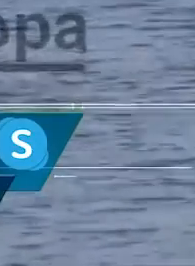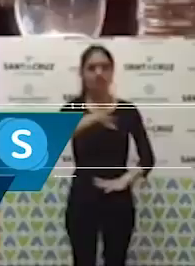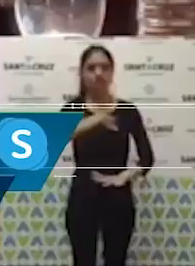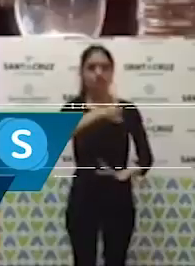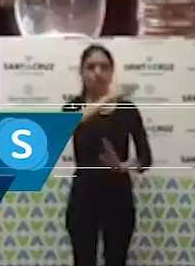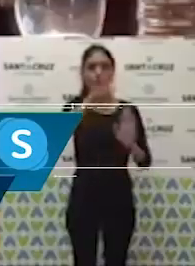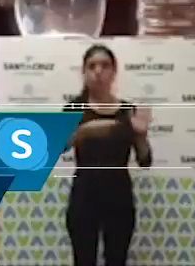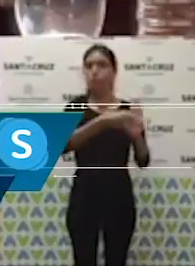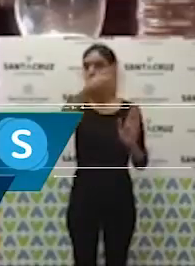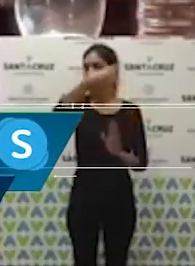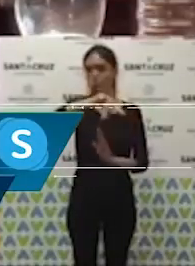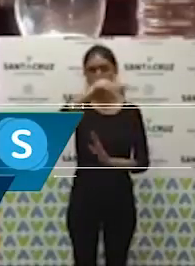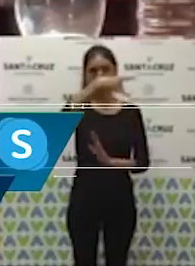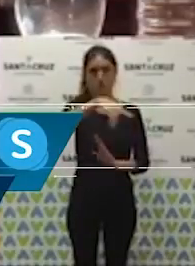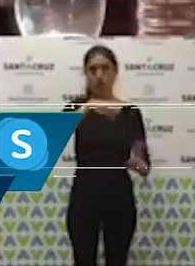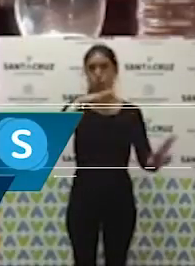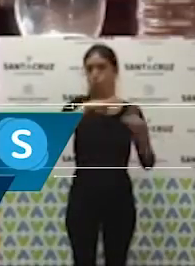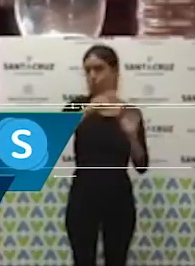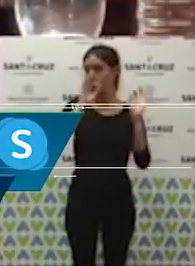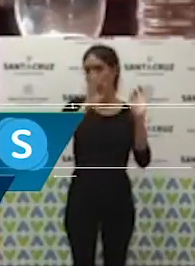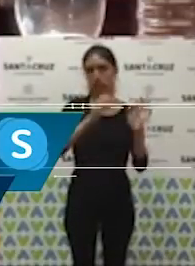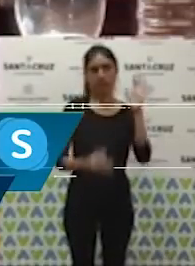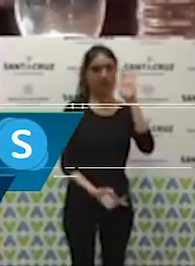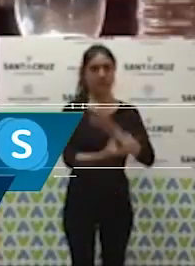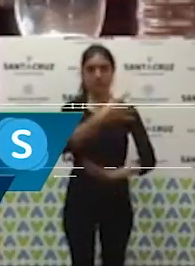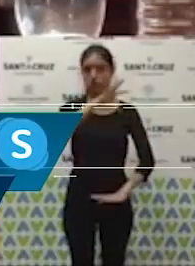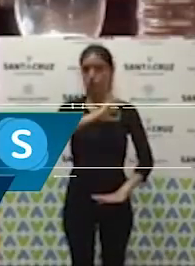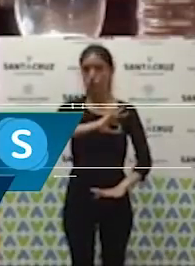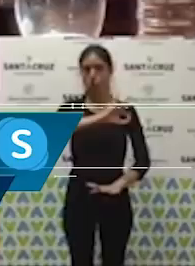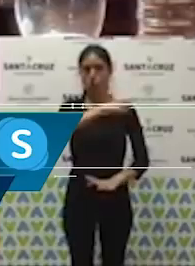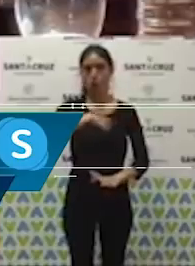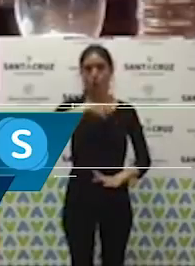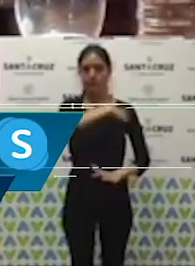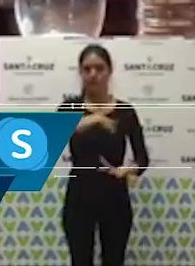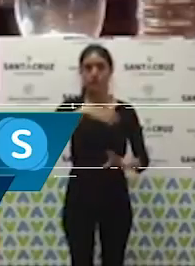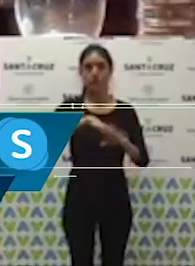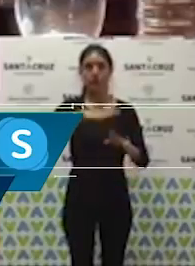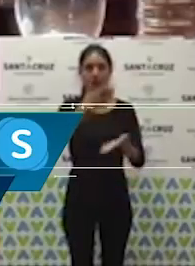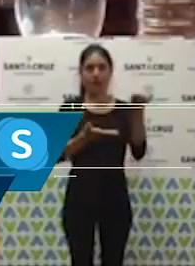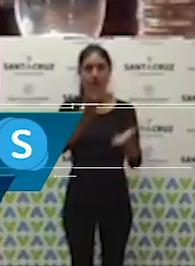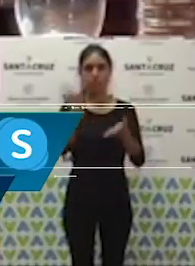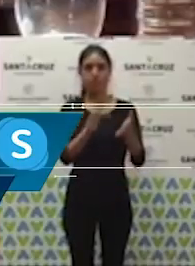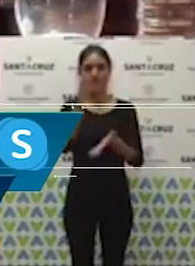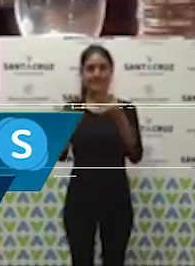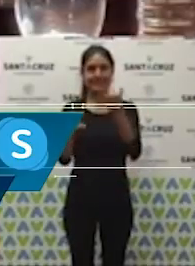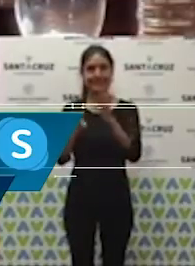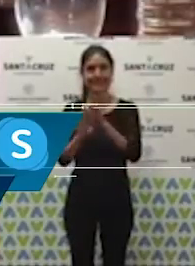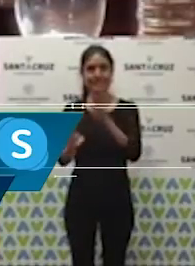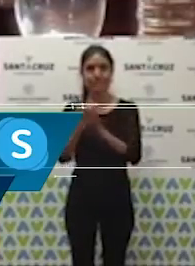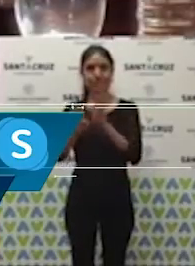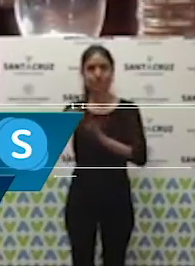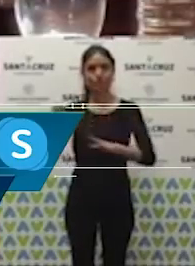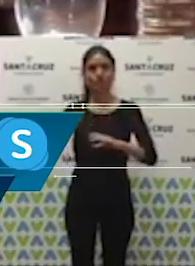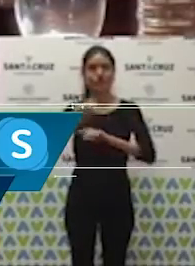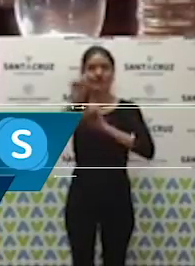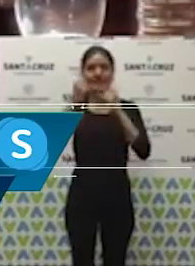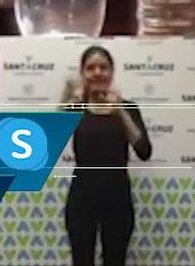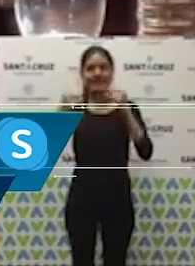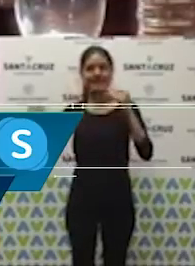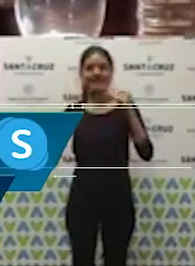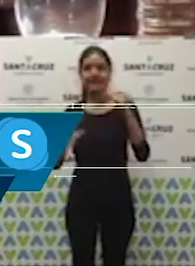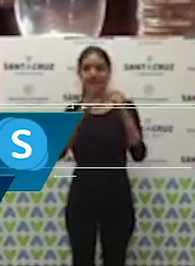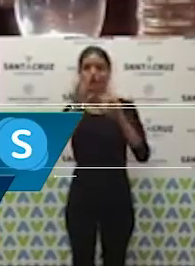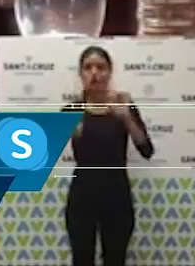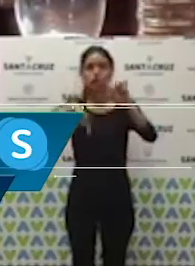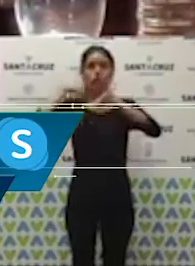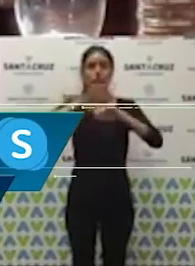de MENA, del PSOE, y se han alineado públicamente con el concejal y han exigido la restitución